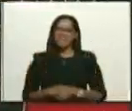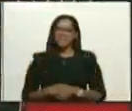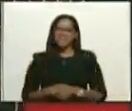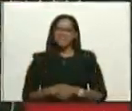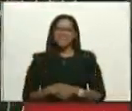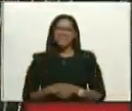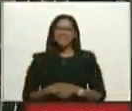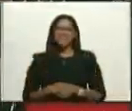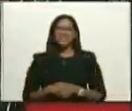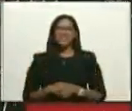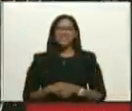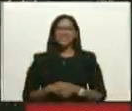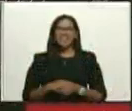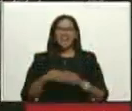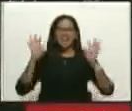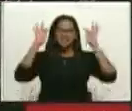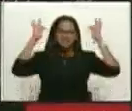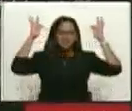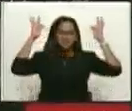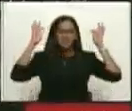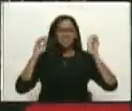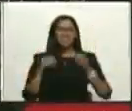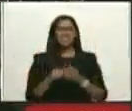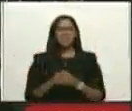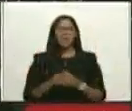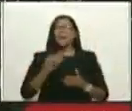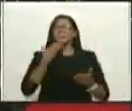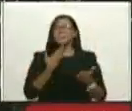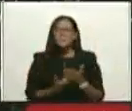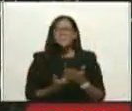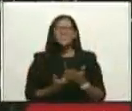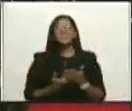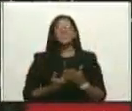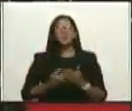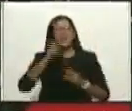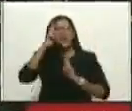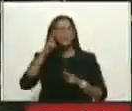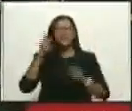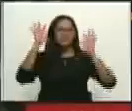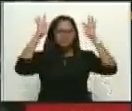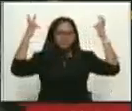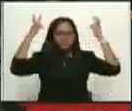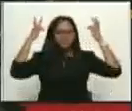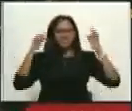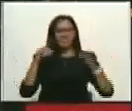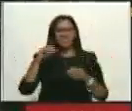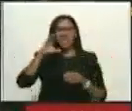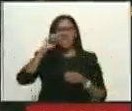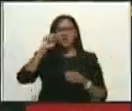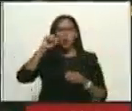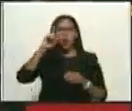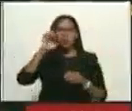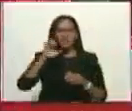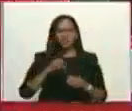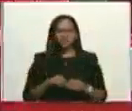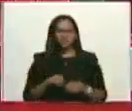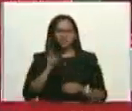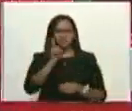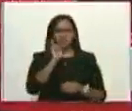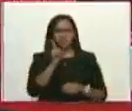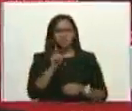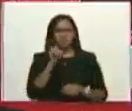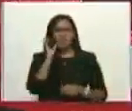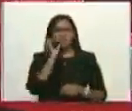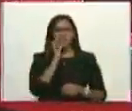¿Ah? Al conde, no puede ser. No. Pido respeto para el conde Guácharo Capriles. Enrique Capriles Radón. Él anda buscando,